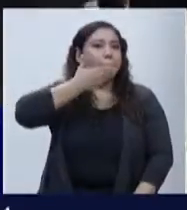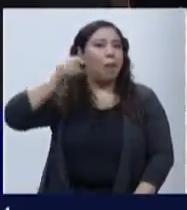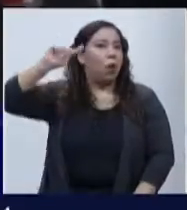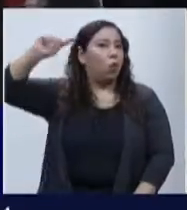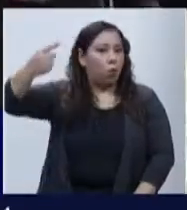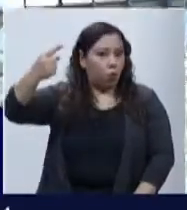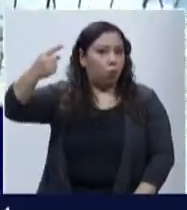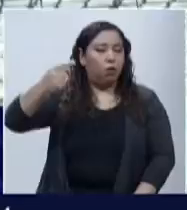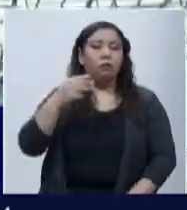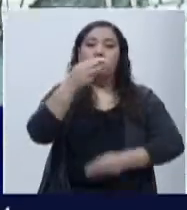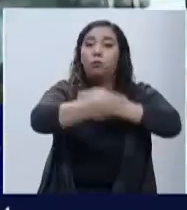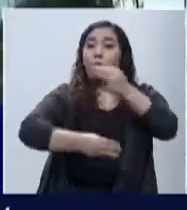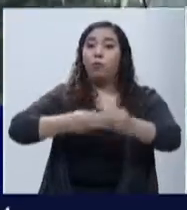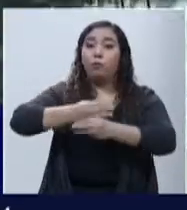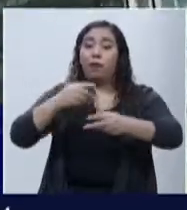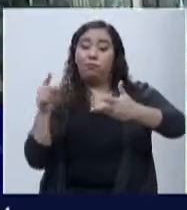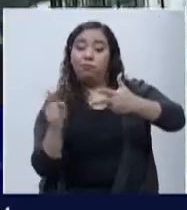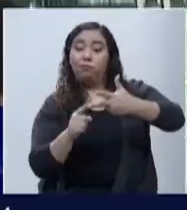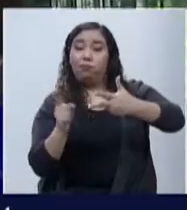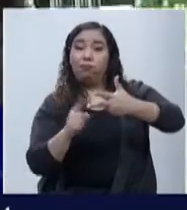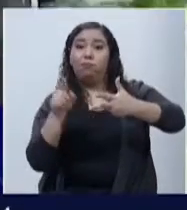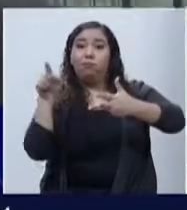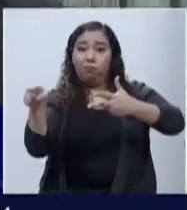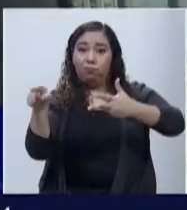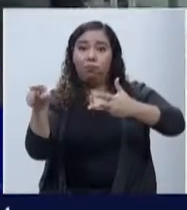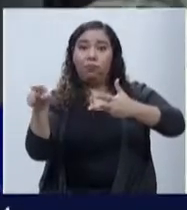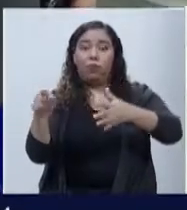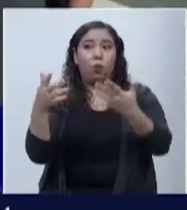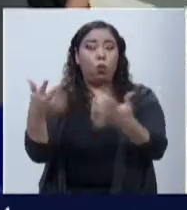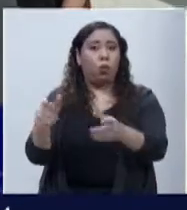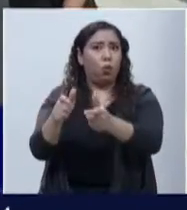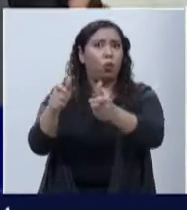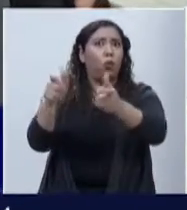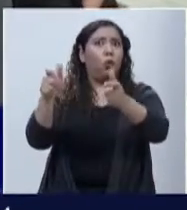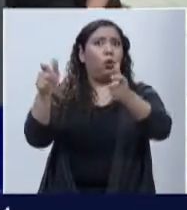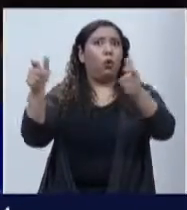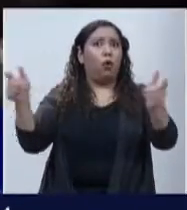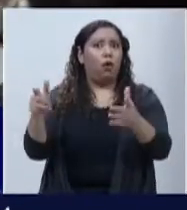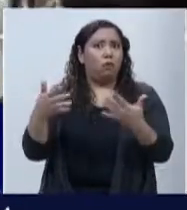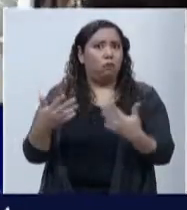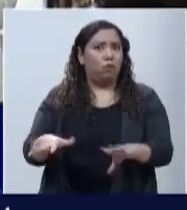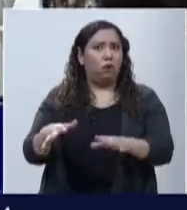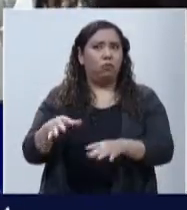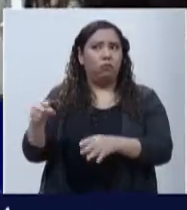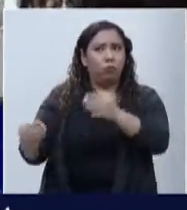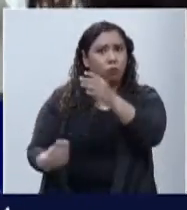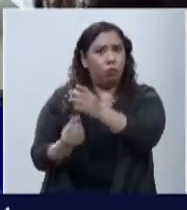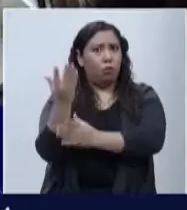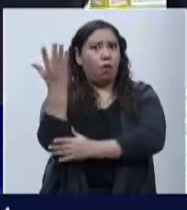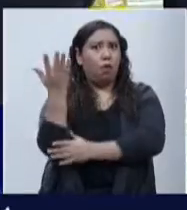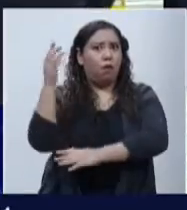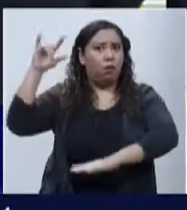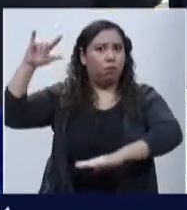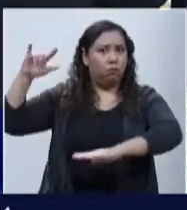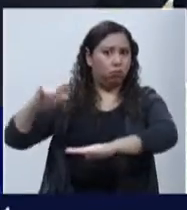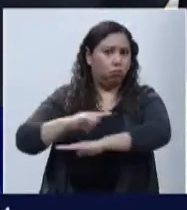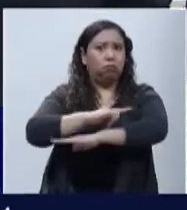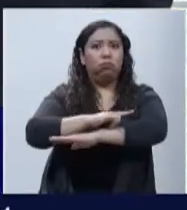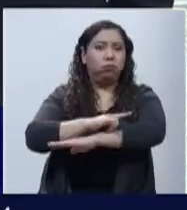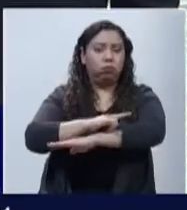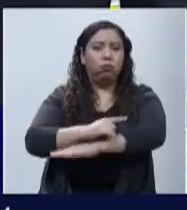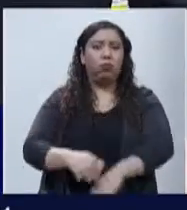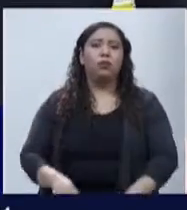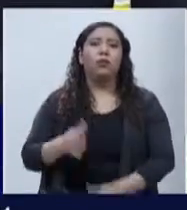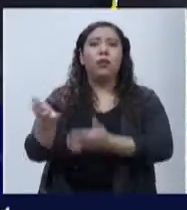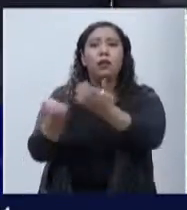tercero a nivel mundial el consorcio fue conformado por el grupo de aeropuertos de múnich junto a la empresa